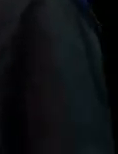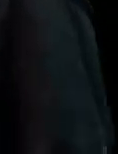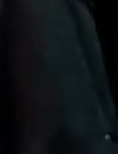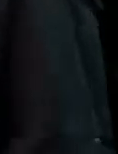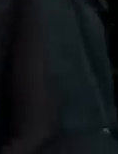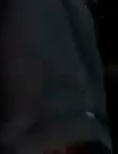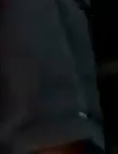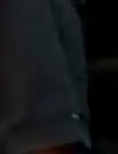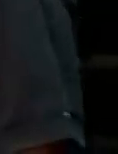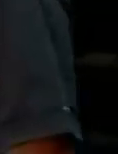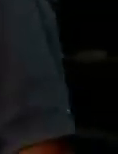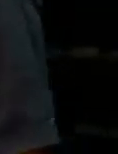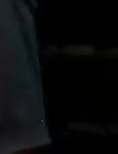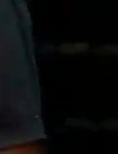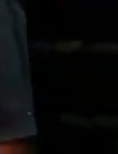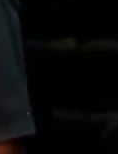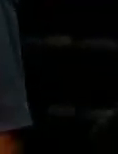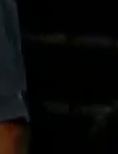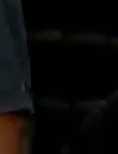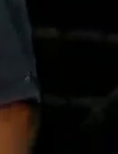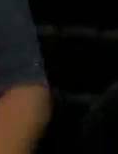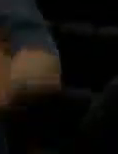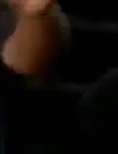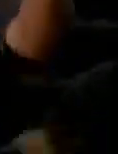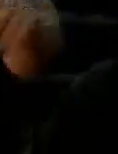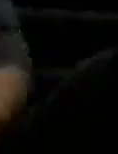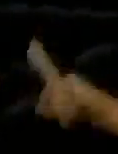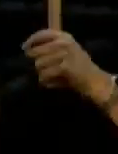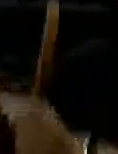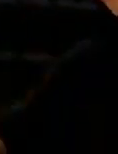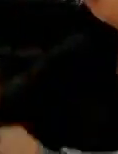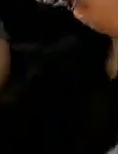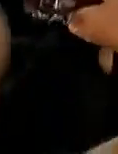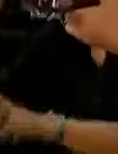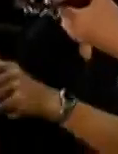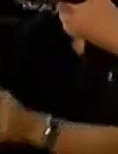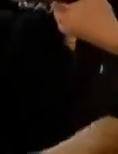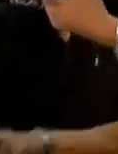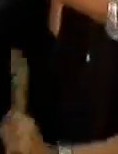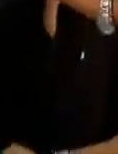y yo también